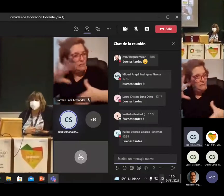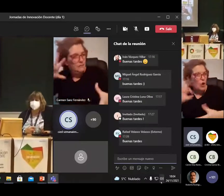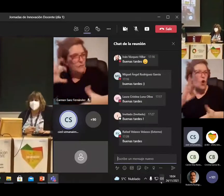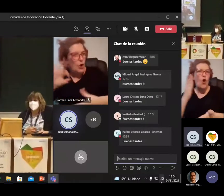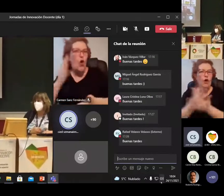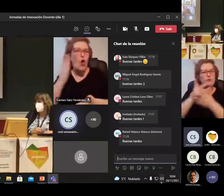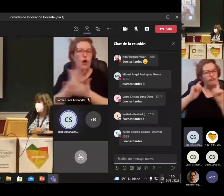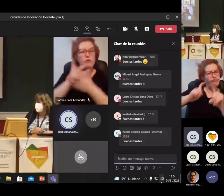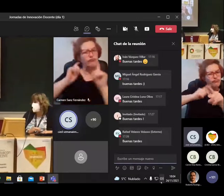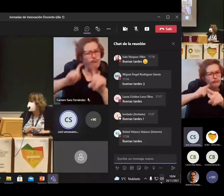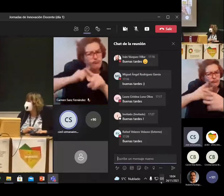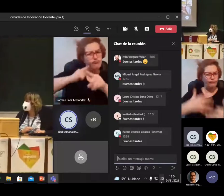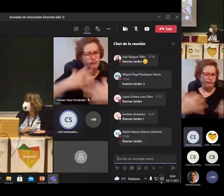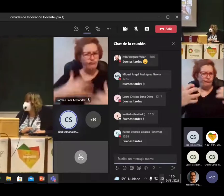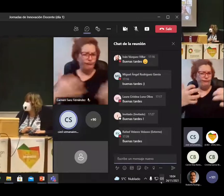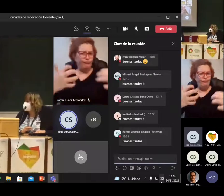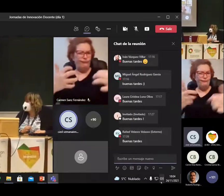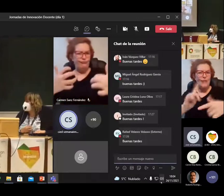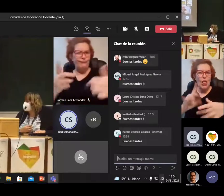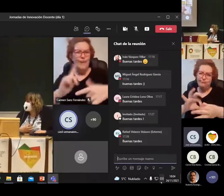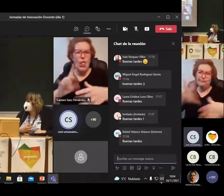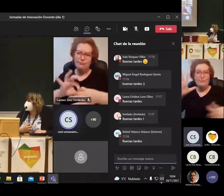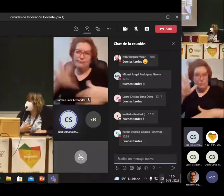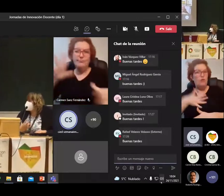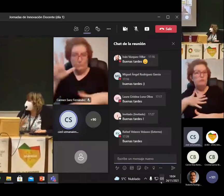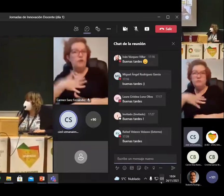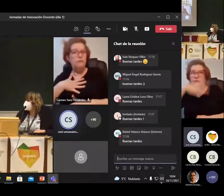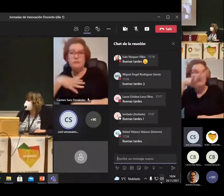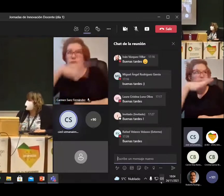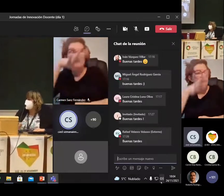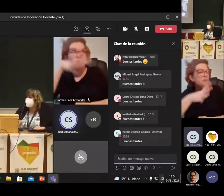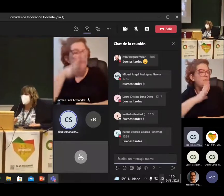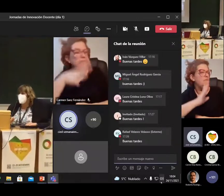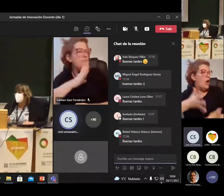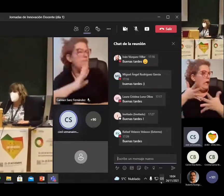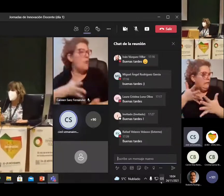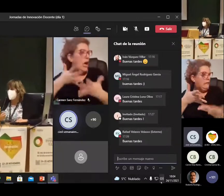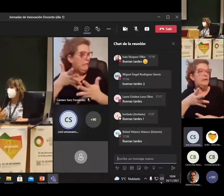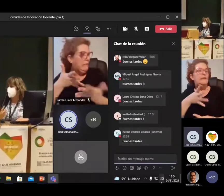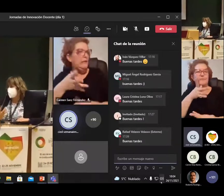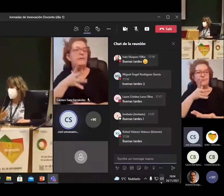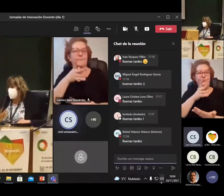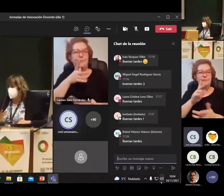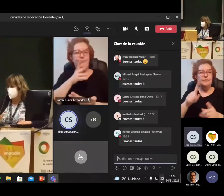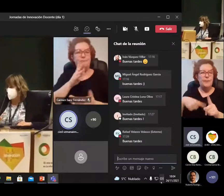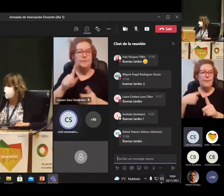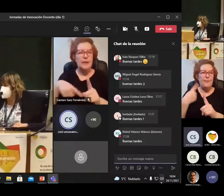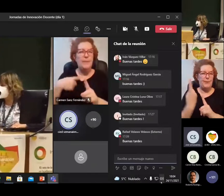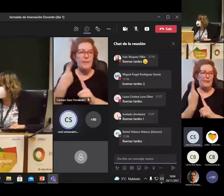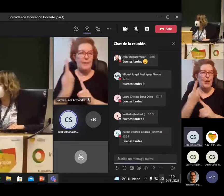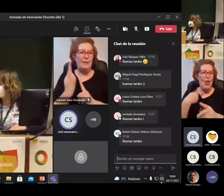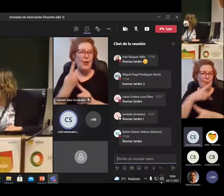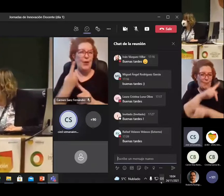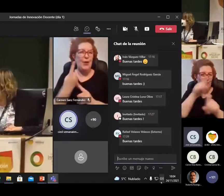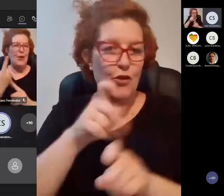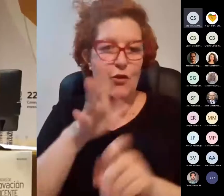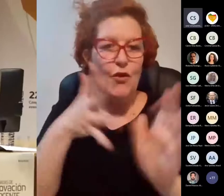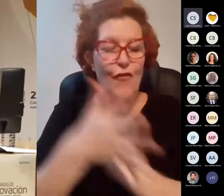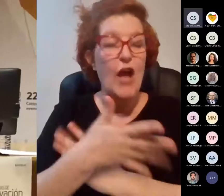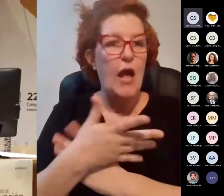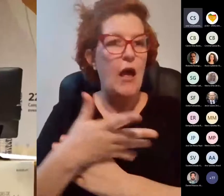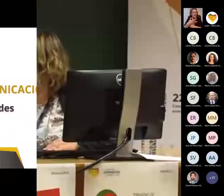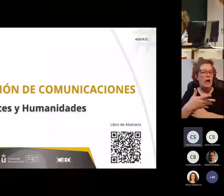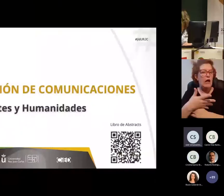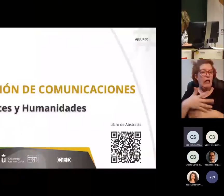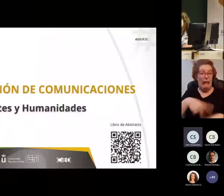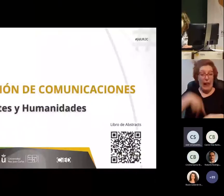magistrales, realmente me fascinan. Y mi pregunta es, aparte de que yo creo que los alumnos lo reciben bastante,